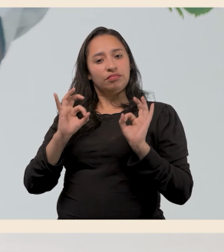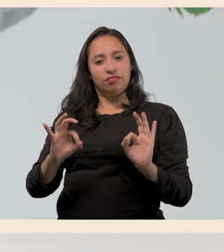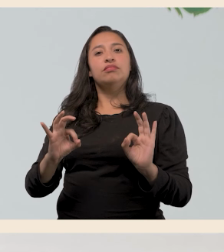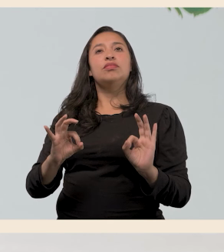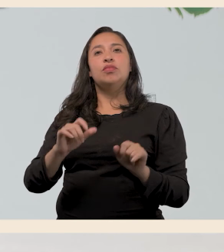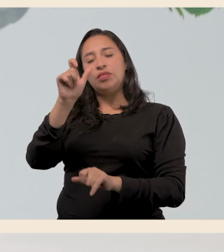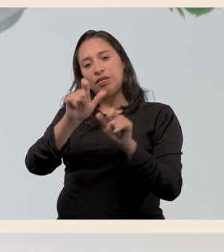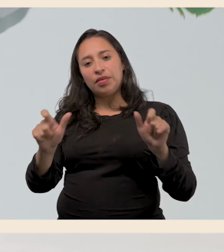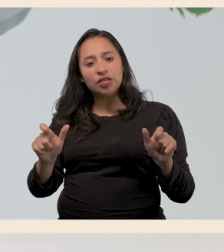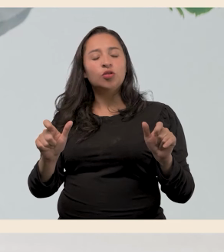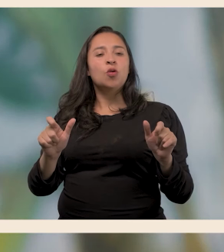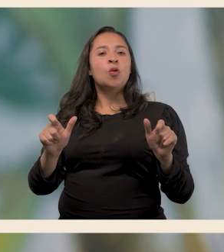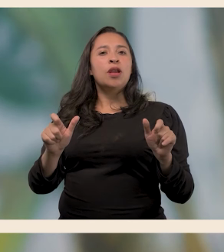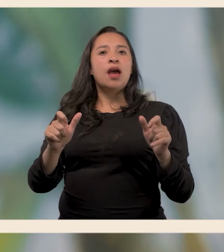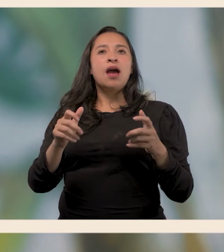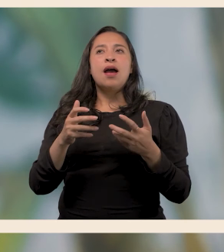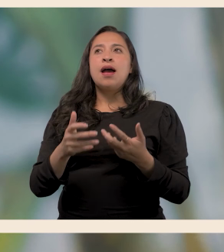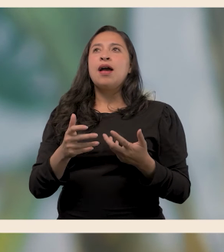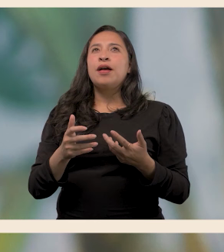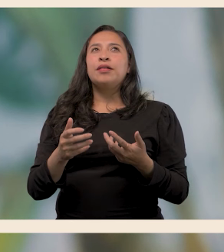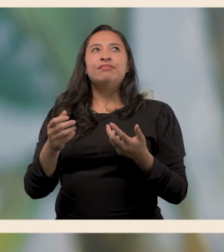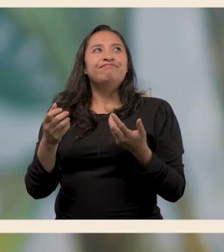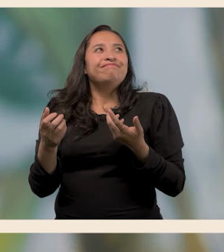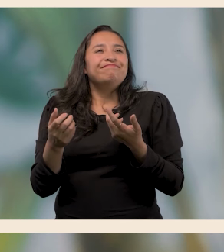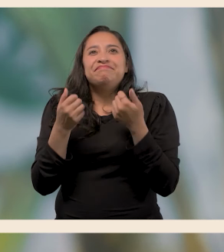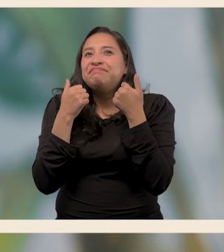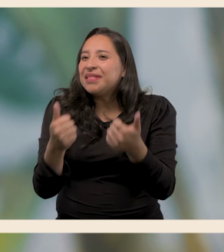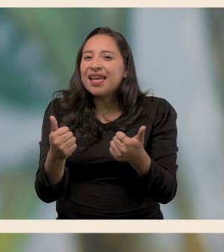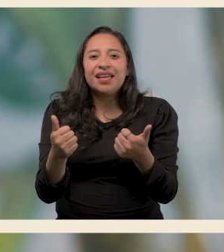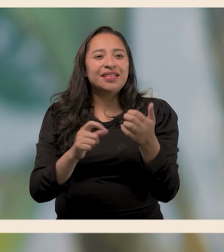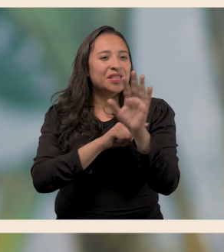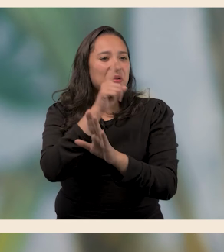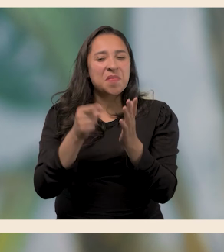sintiéndome una persona realizada. Eso es paz.